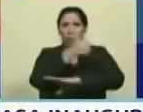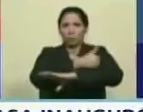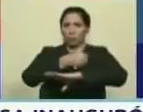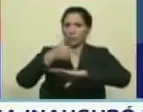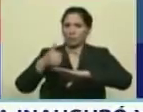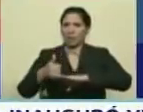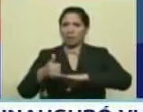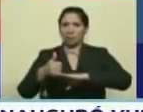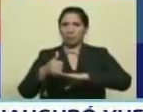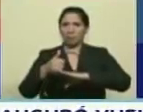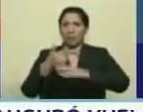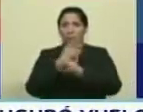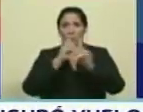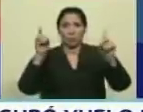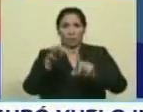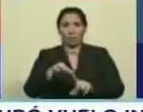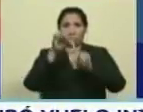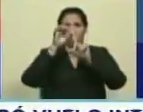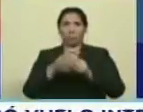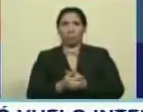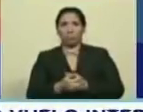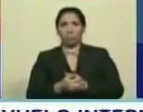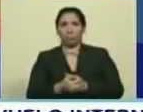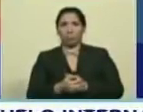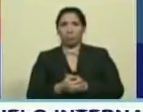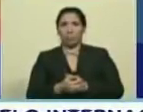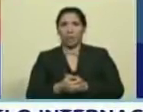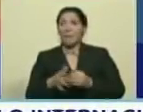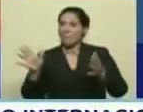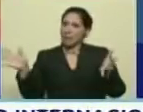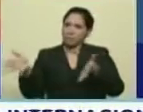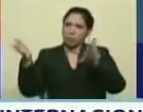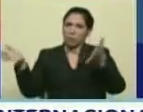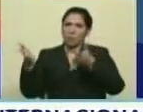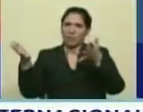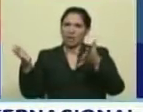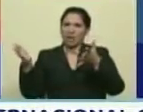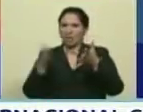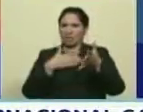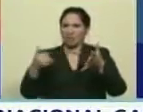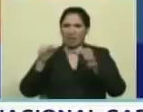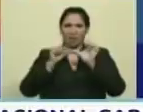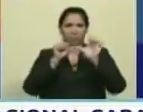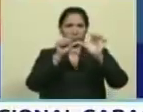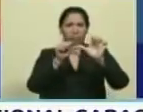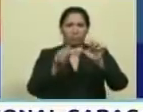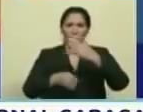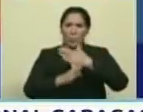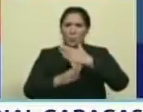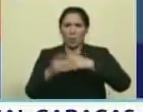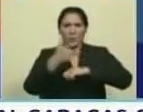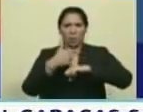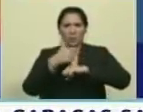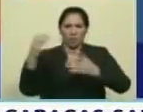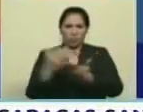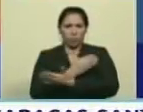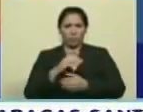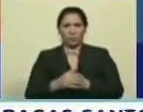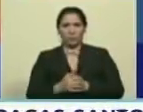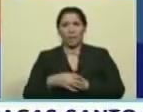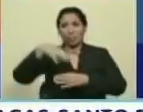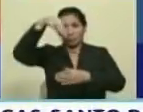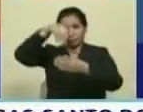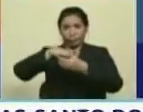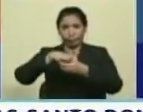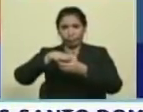electas o para impedir que fuerzas progresistas y populares se mantengan en el gobierno. La injerencia en los asuntos